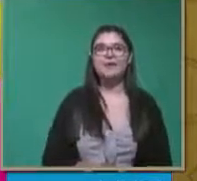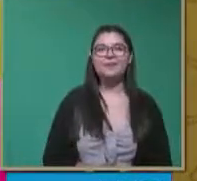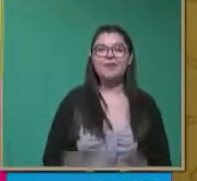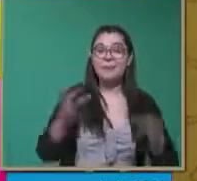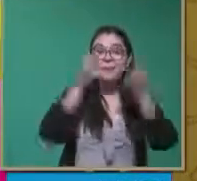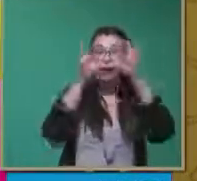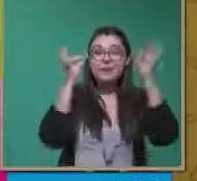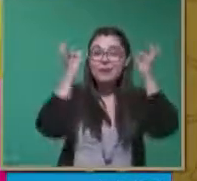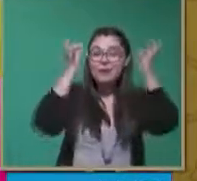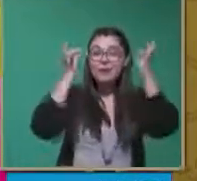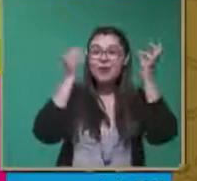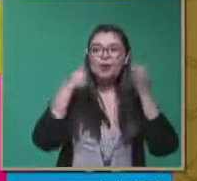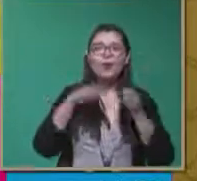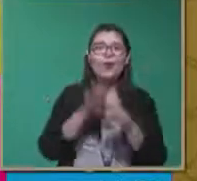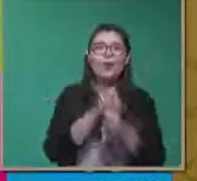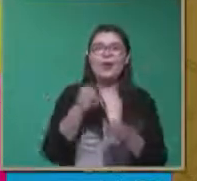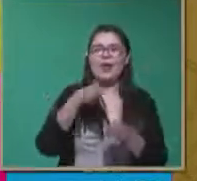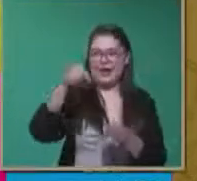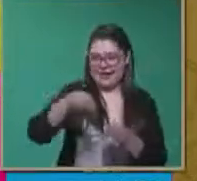enfrente. Ay,